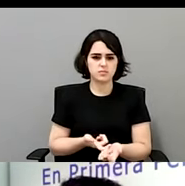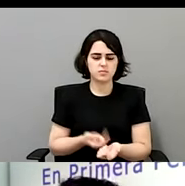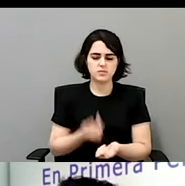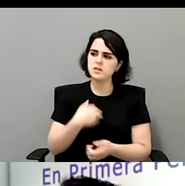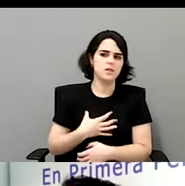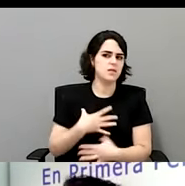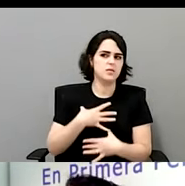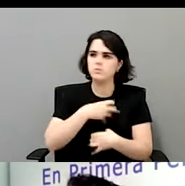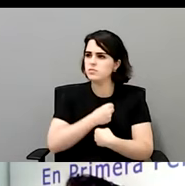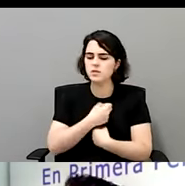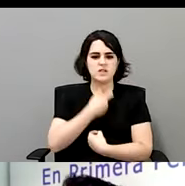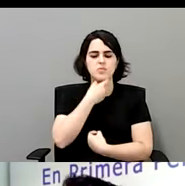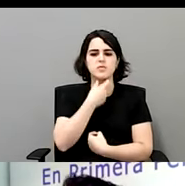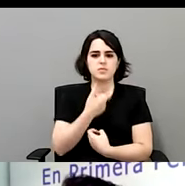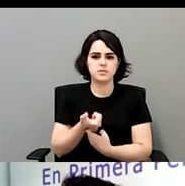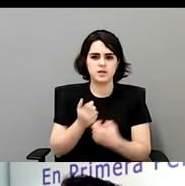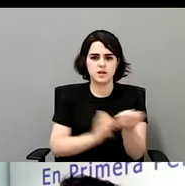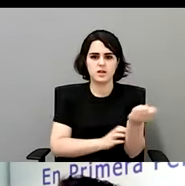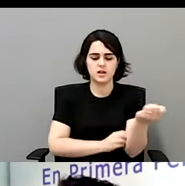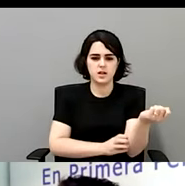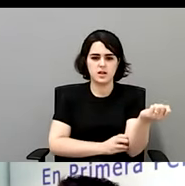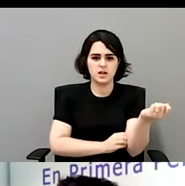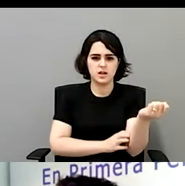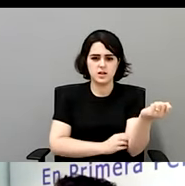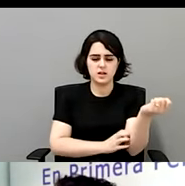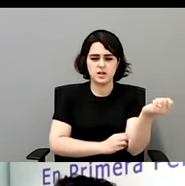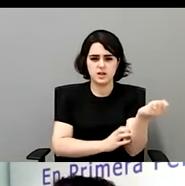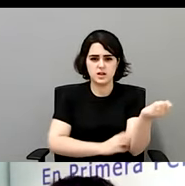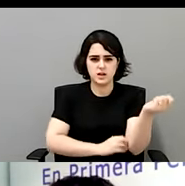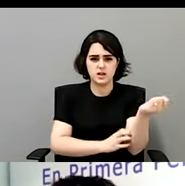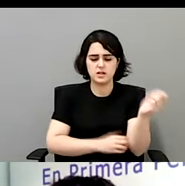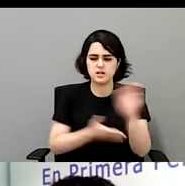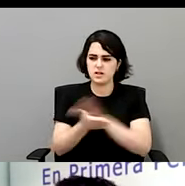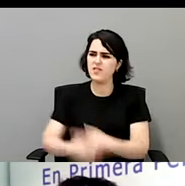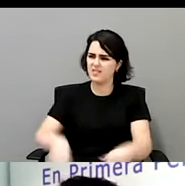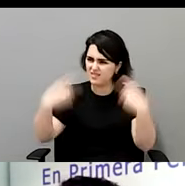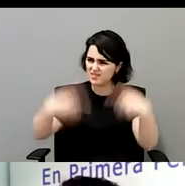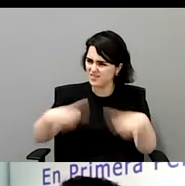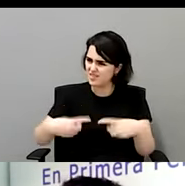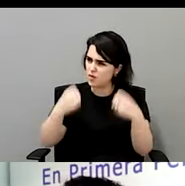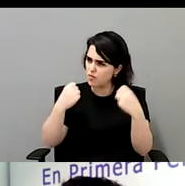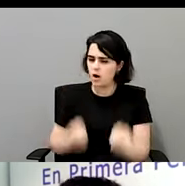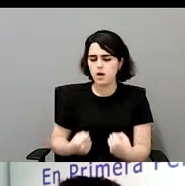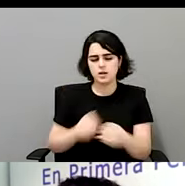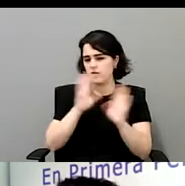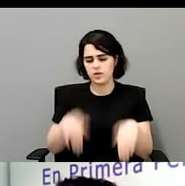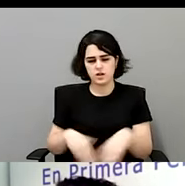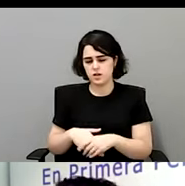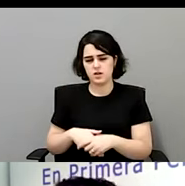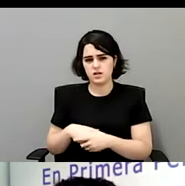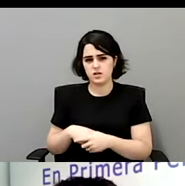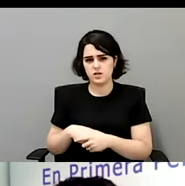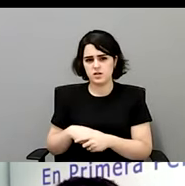agobiaría. Acabaríamos tirándonos los trastos a la cabeza. Entonces,